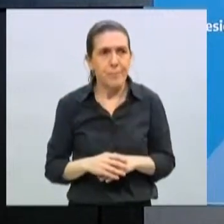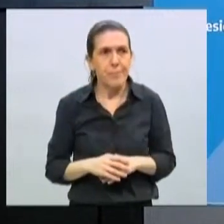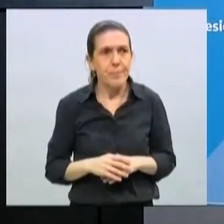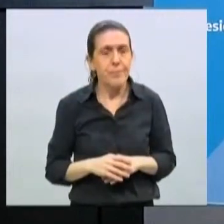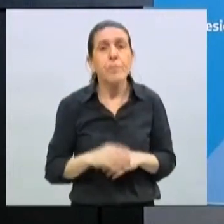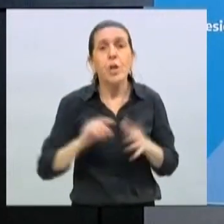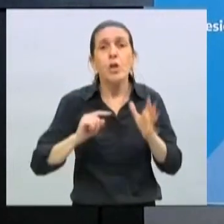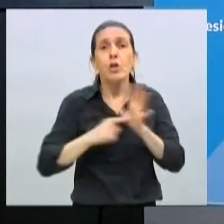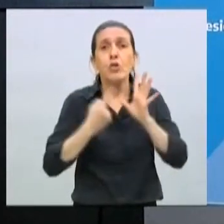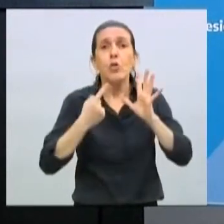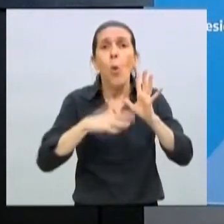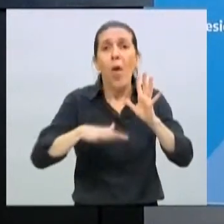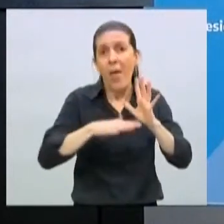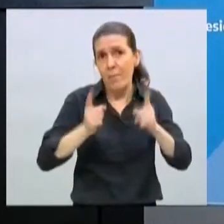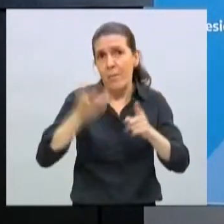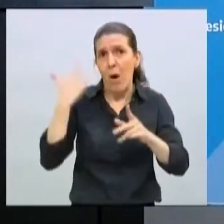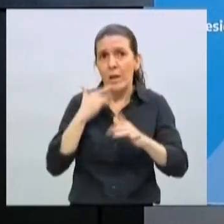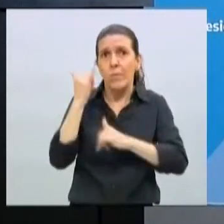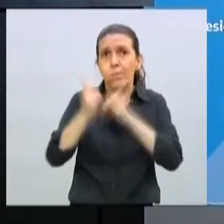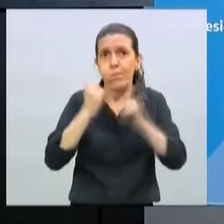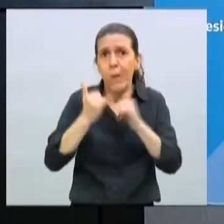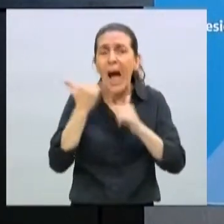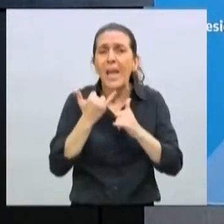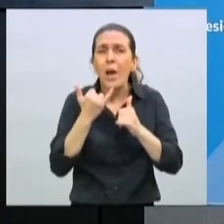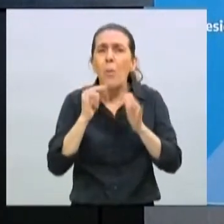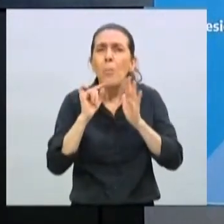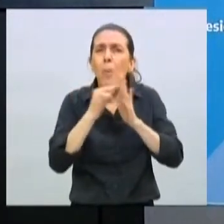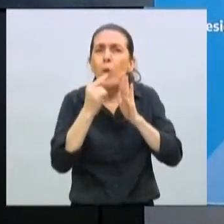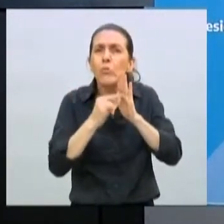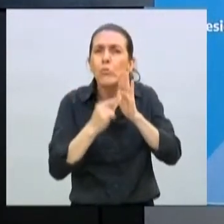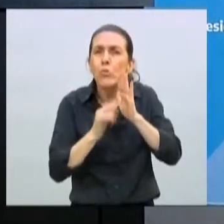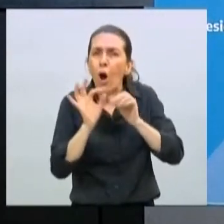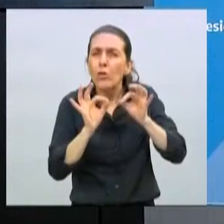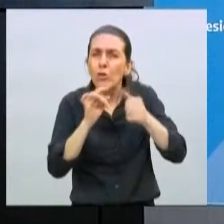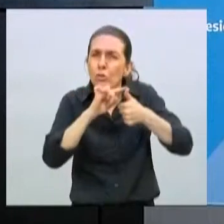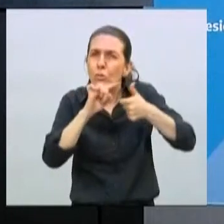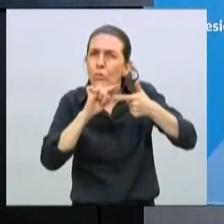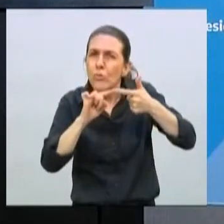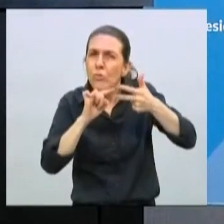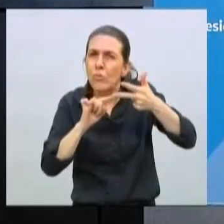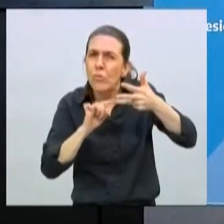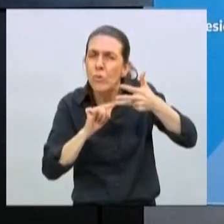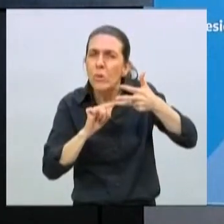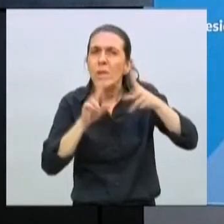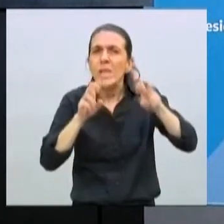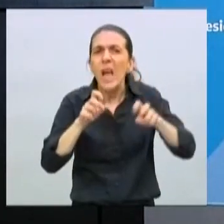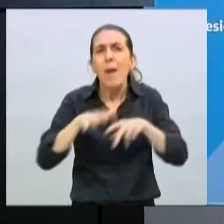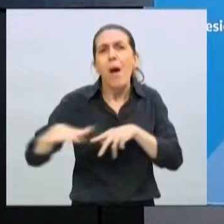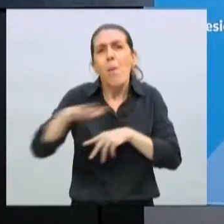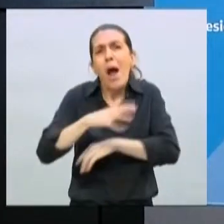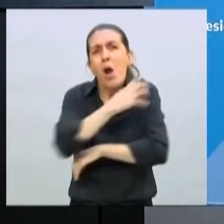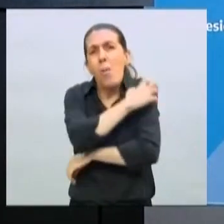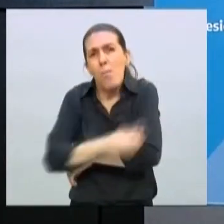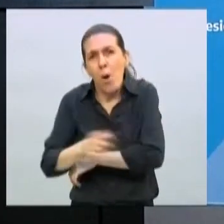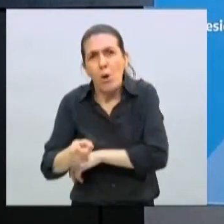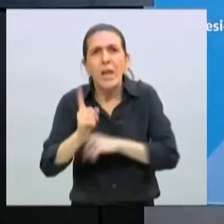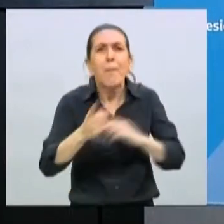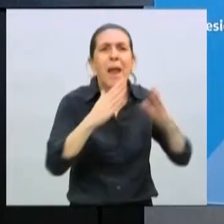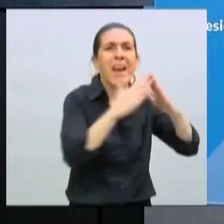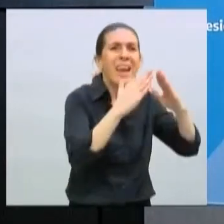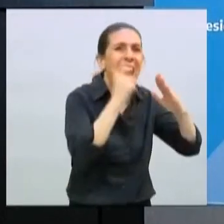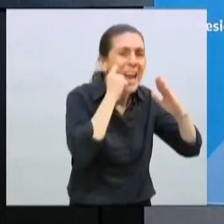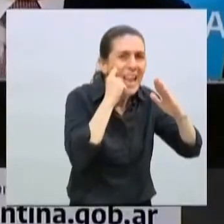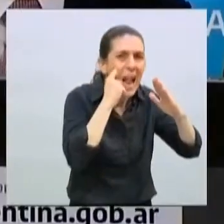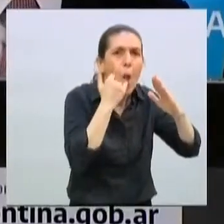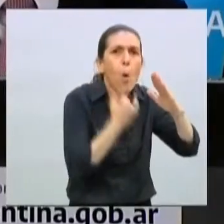En la ciudad de Buenos Aires, como expliqué yo, hay algunos casos particulares, como el caso de las zonas más vulnerables y el caso de los geriátricos, donde hubo un